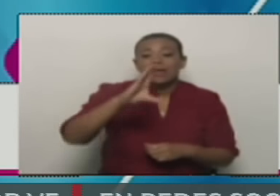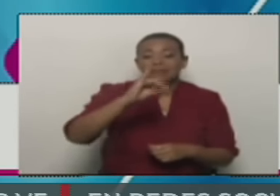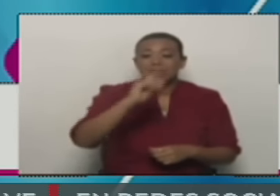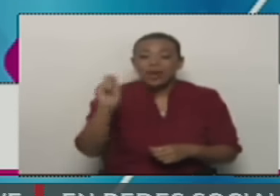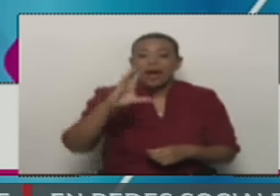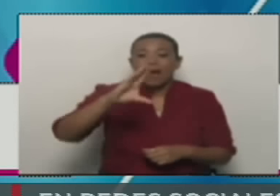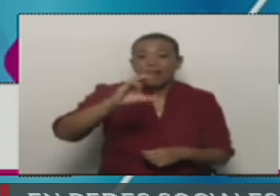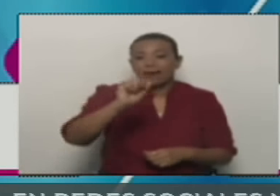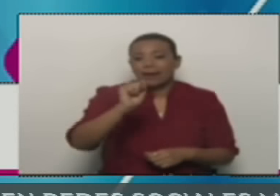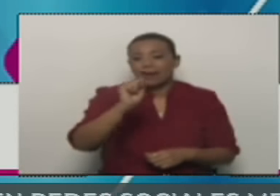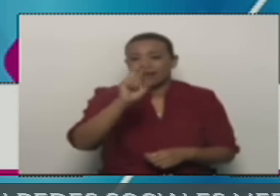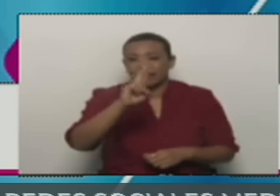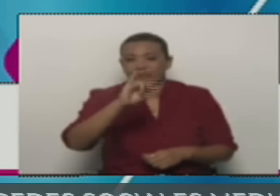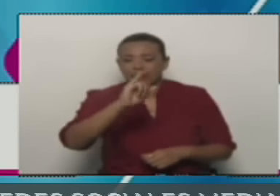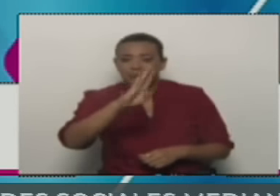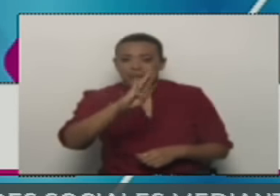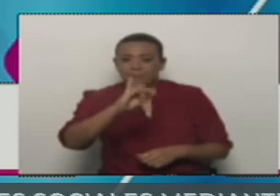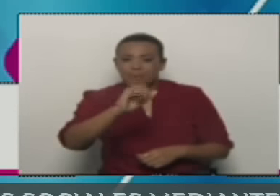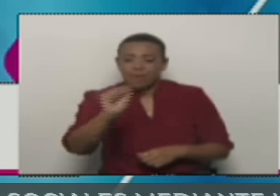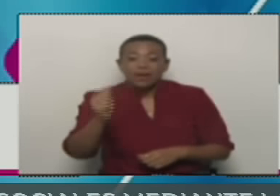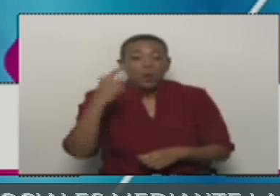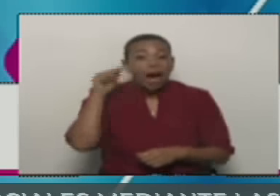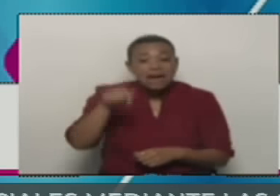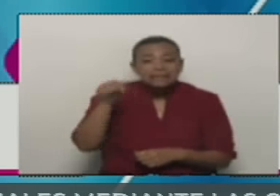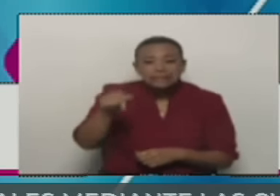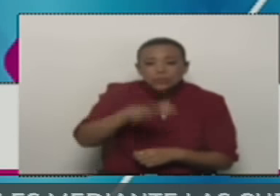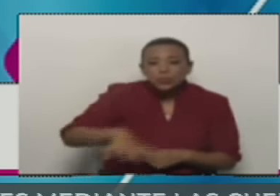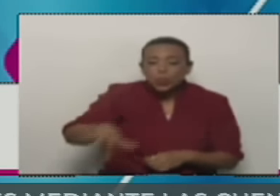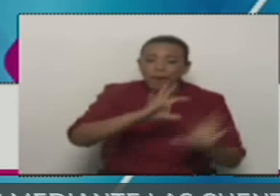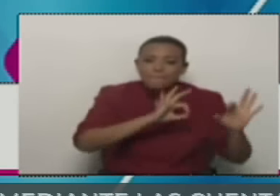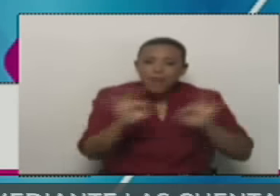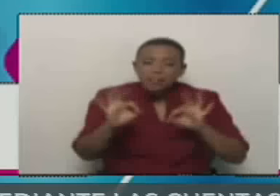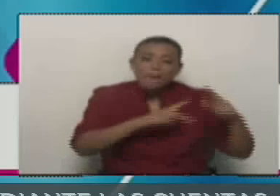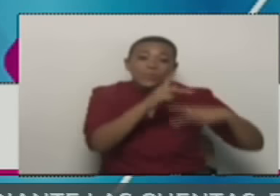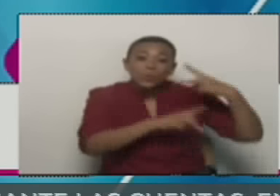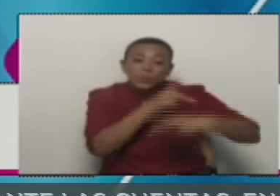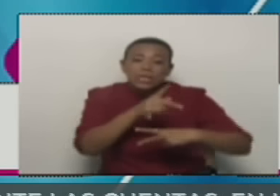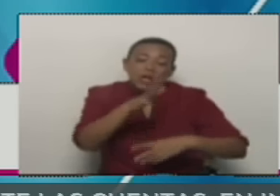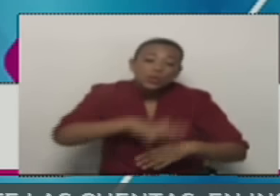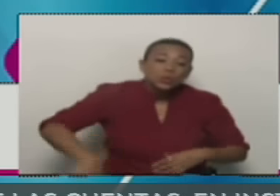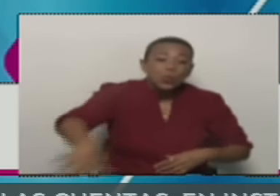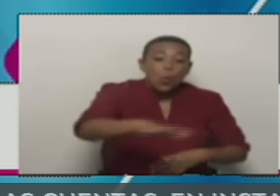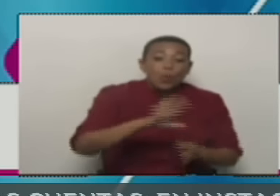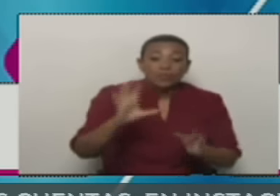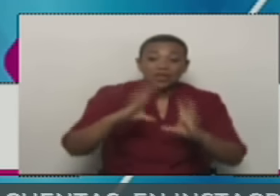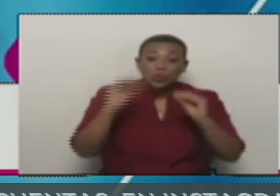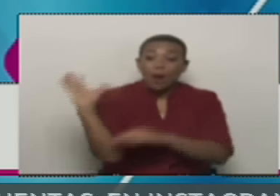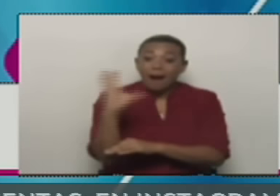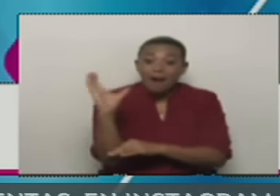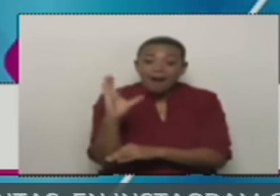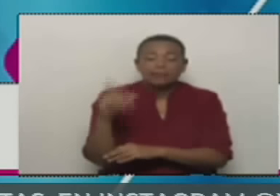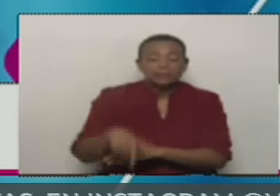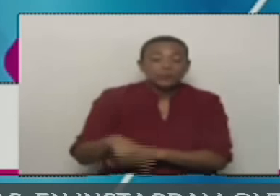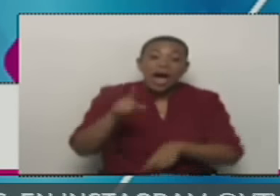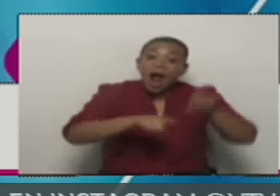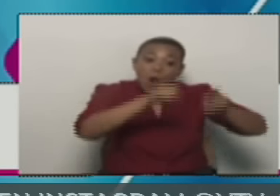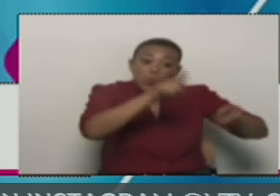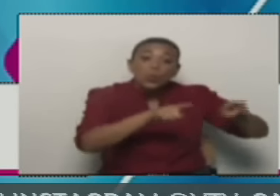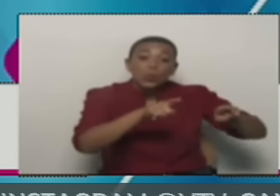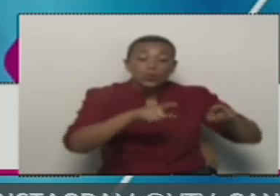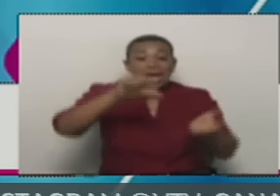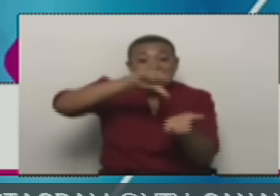está apoyando con el tema de un pozo. Vamos a desarrollar grandes planes productivos en toda la periferia de Caracas, incluso en algunos espacios del centro